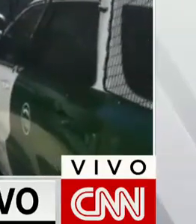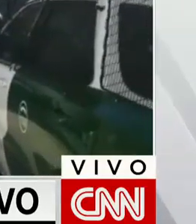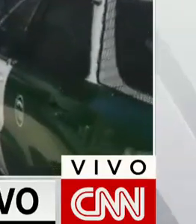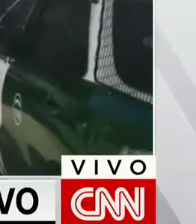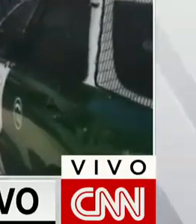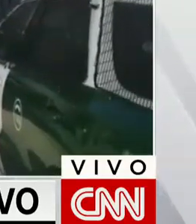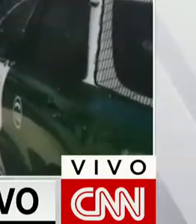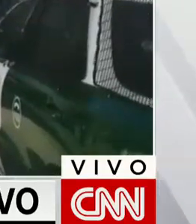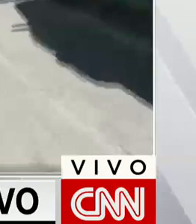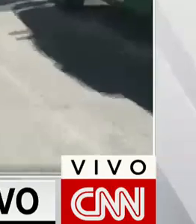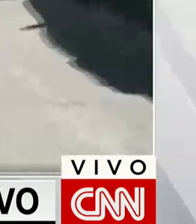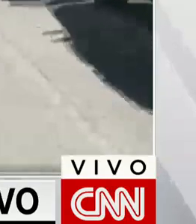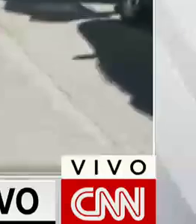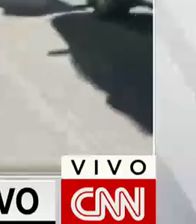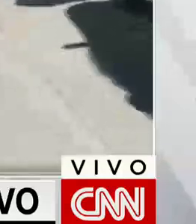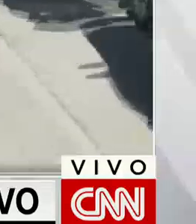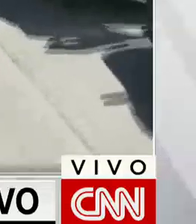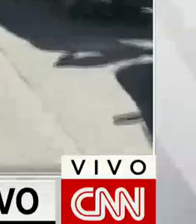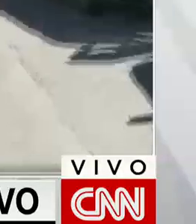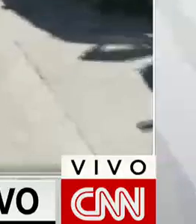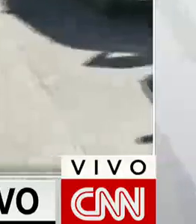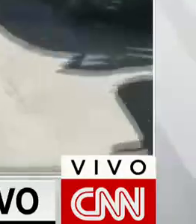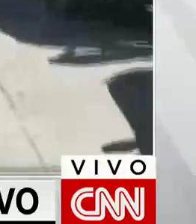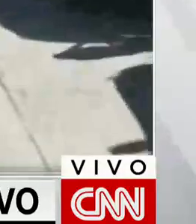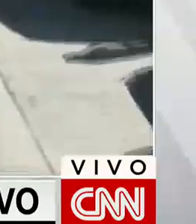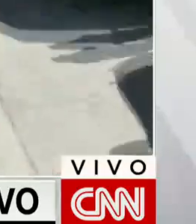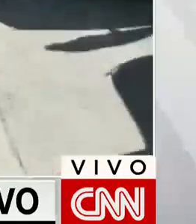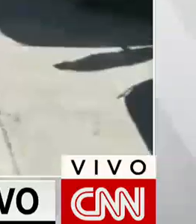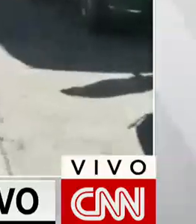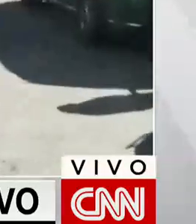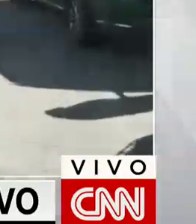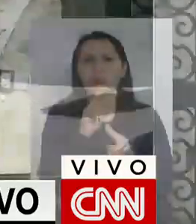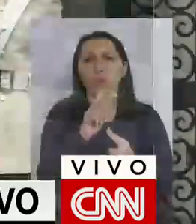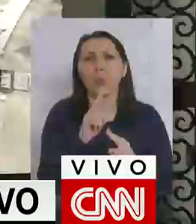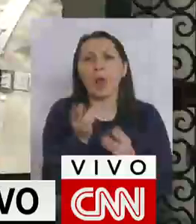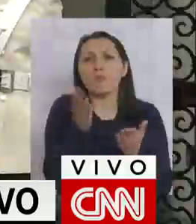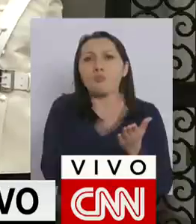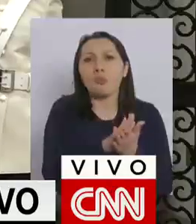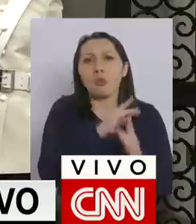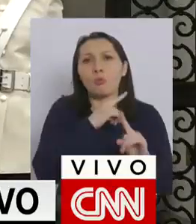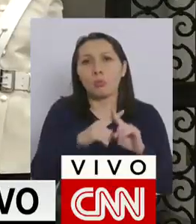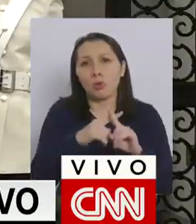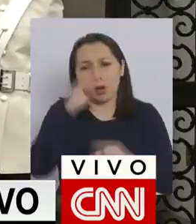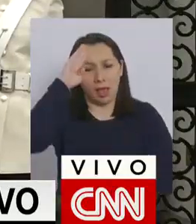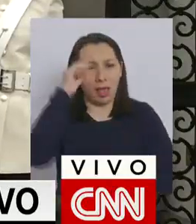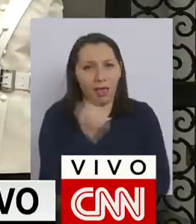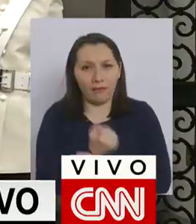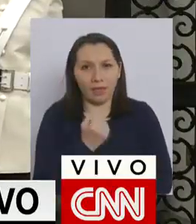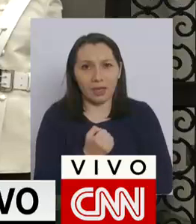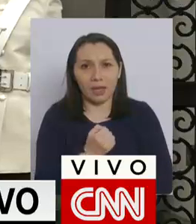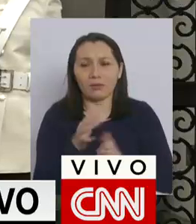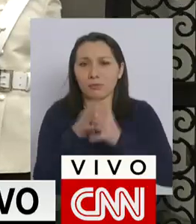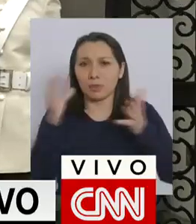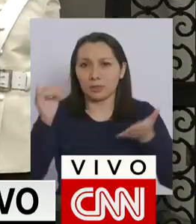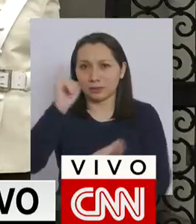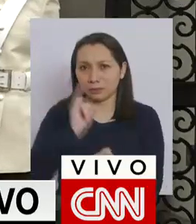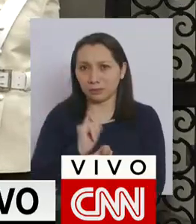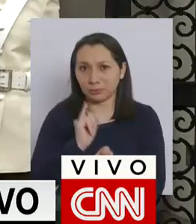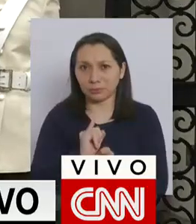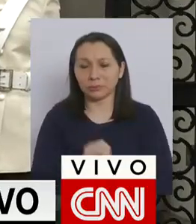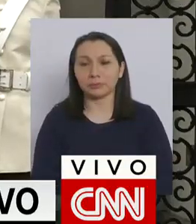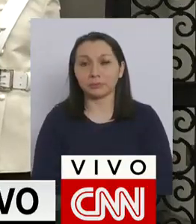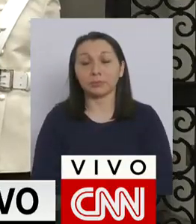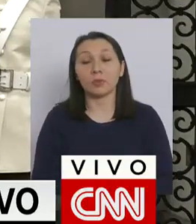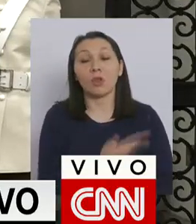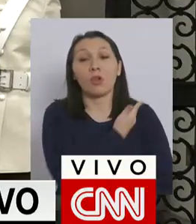Pero va a crecer sabiendo que su padre fue un mártir de una gran institución como es Carabinero.